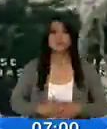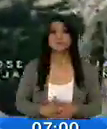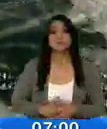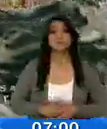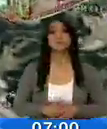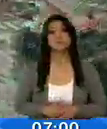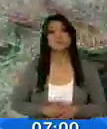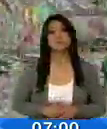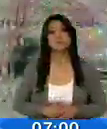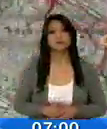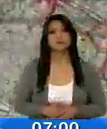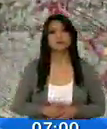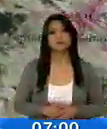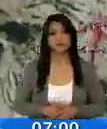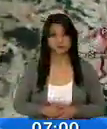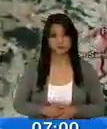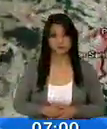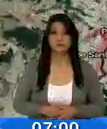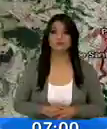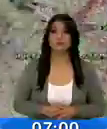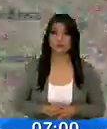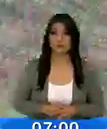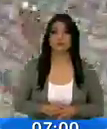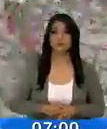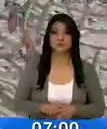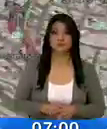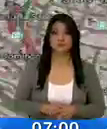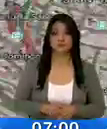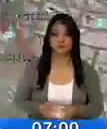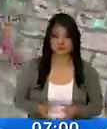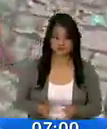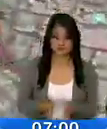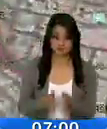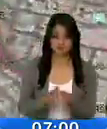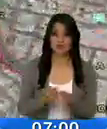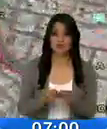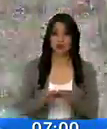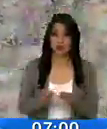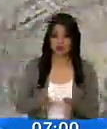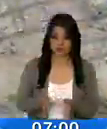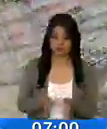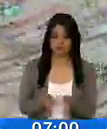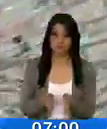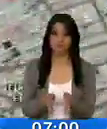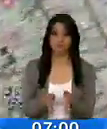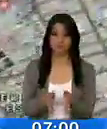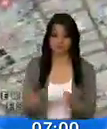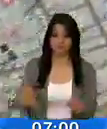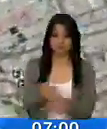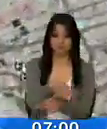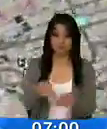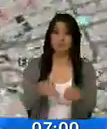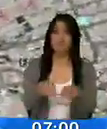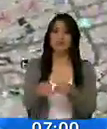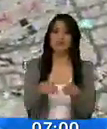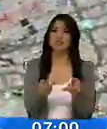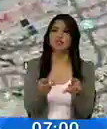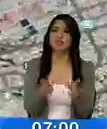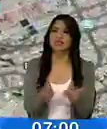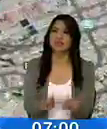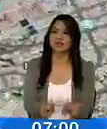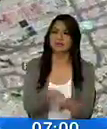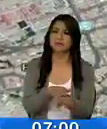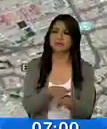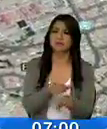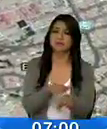por supuesto. Sumamente rojo. Si usted va por la José María Velasco Ibarra, se va a encontrar que el tráfico está pesado de sur